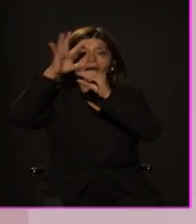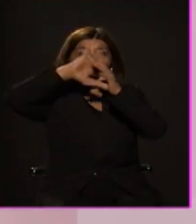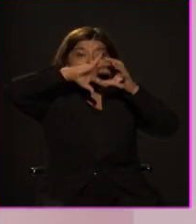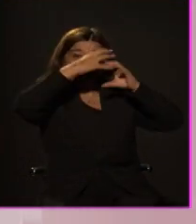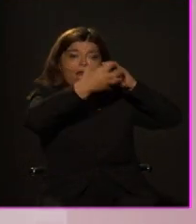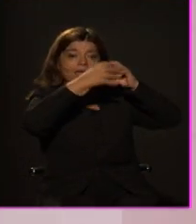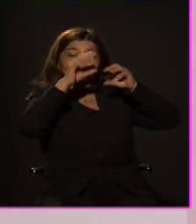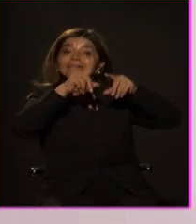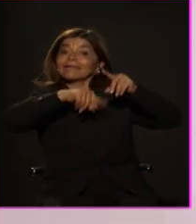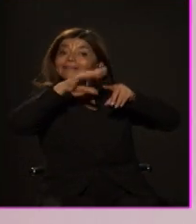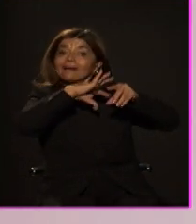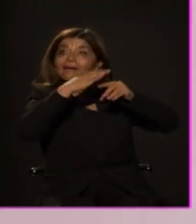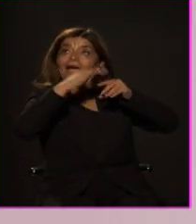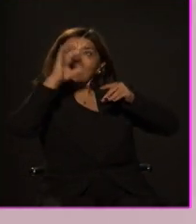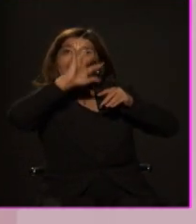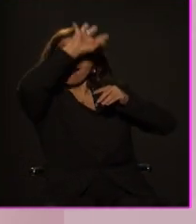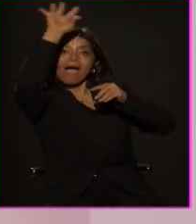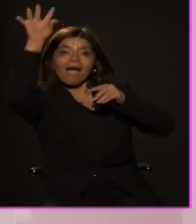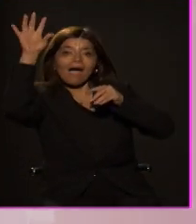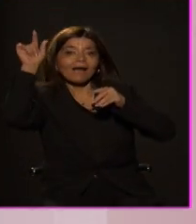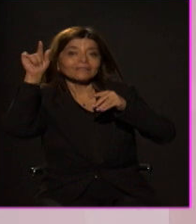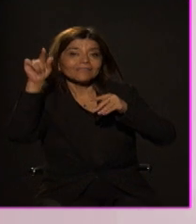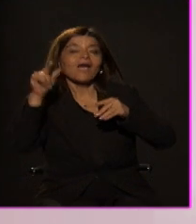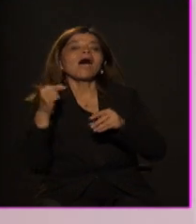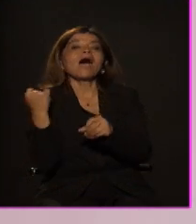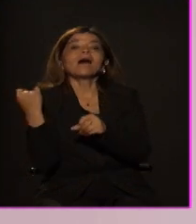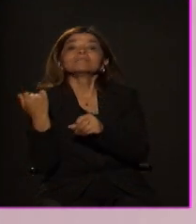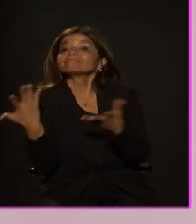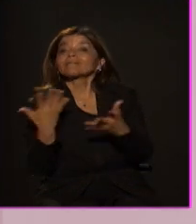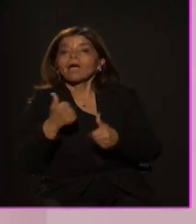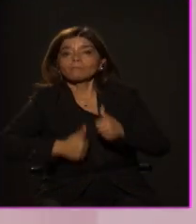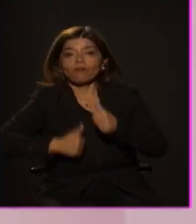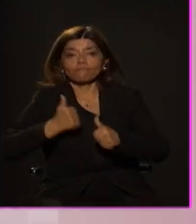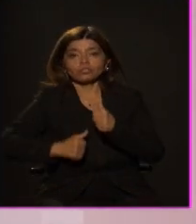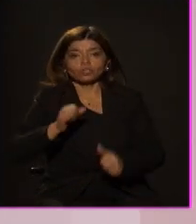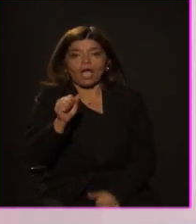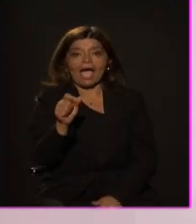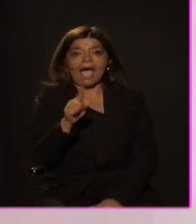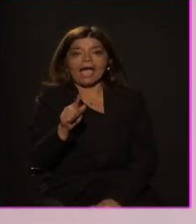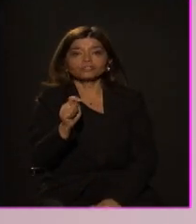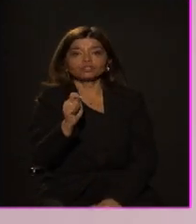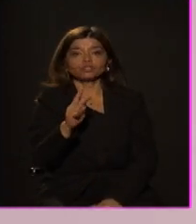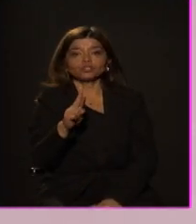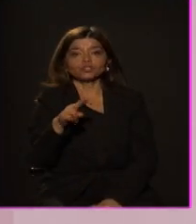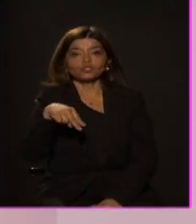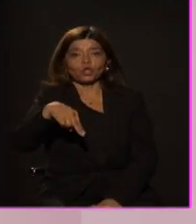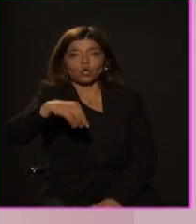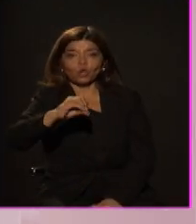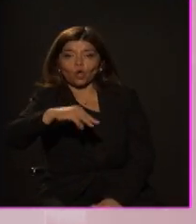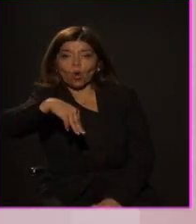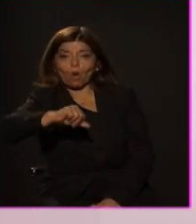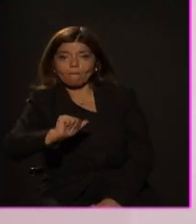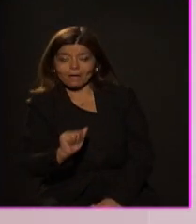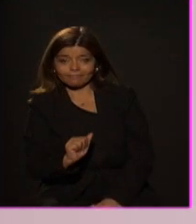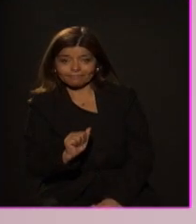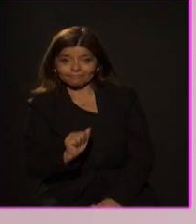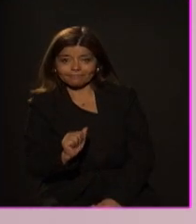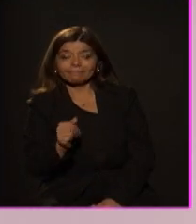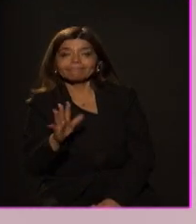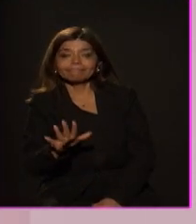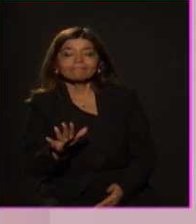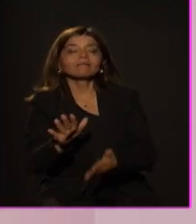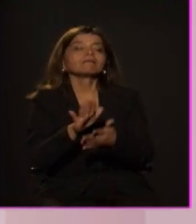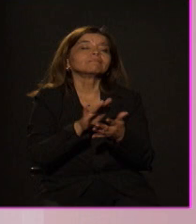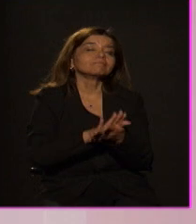de la orientación de la nave, junto con otros ingenieros. Ella era de formación astrónoma. Entonces, una de las cosas que hacían eran recibían